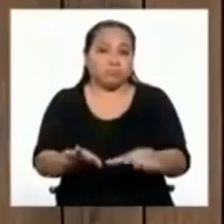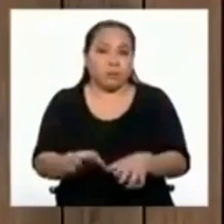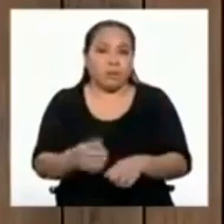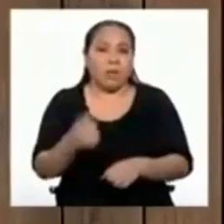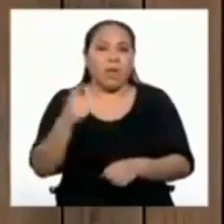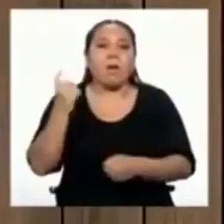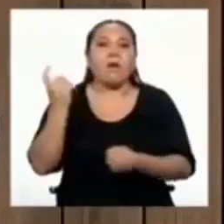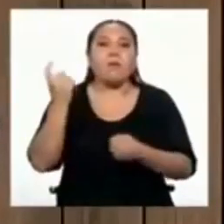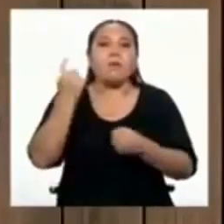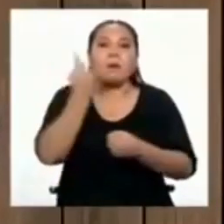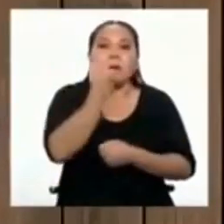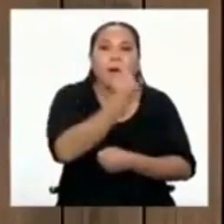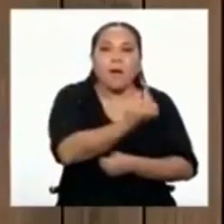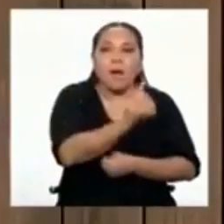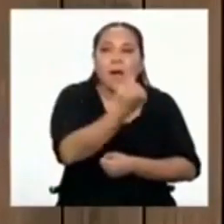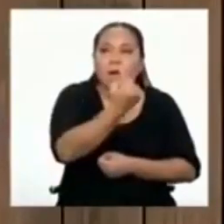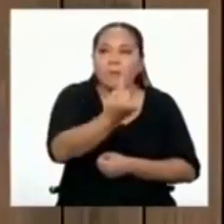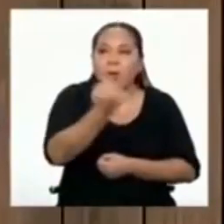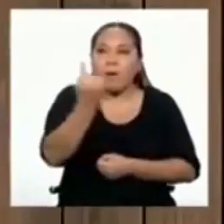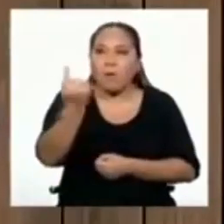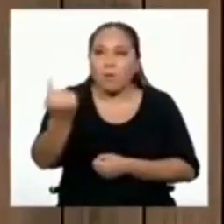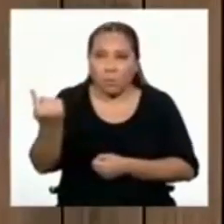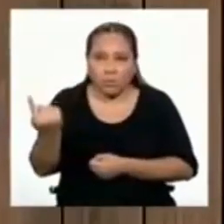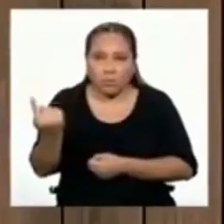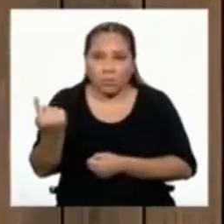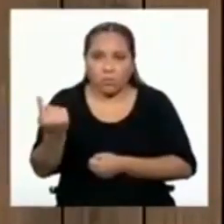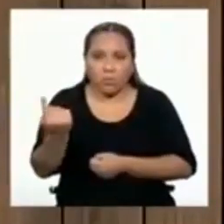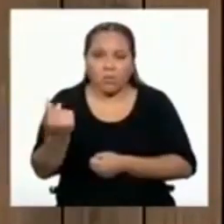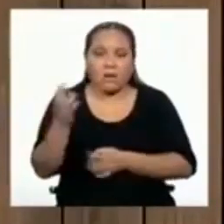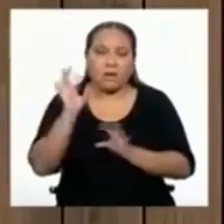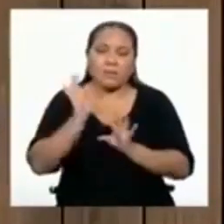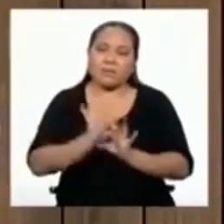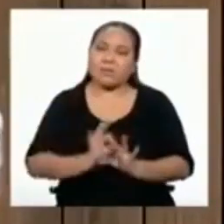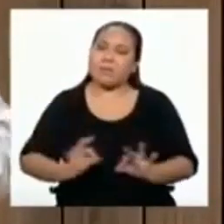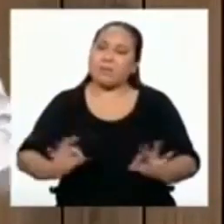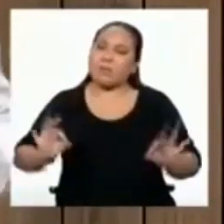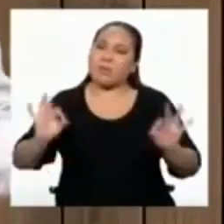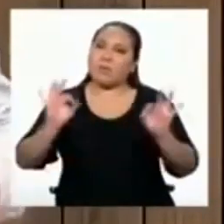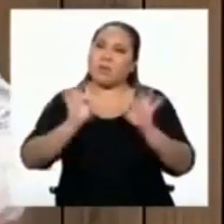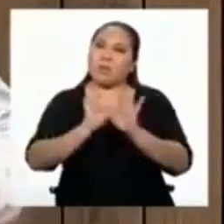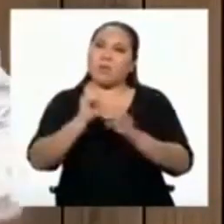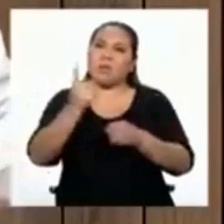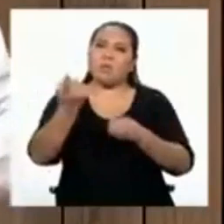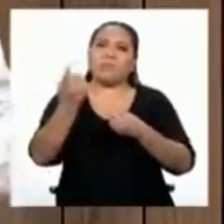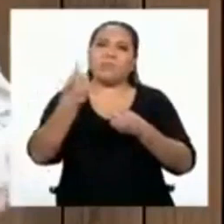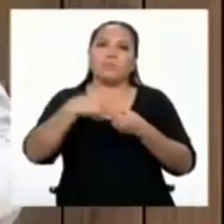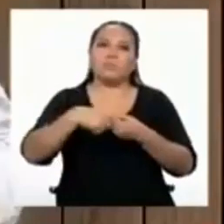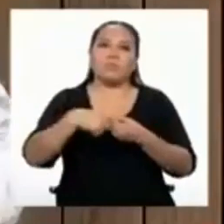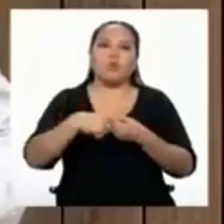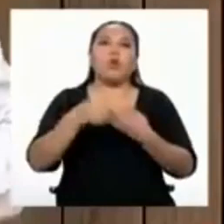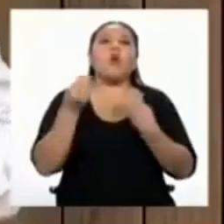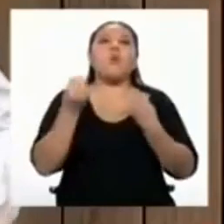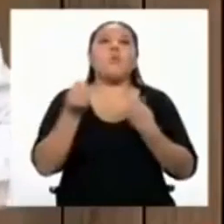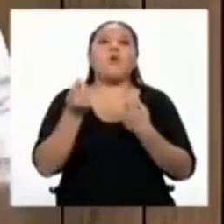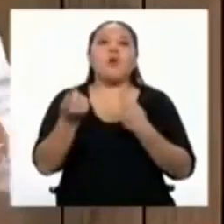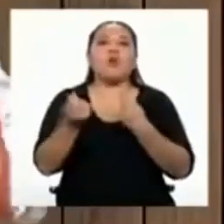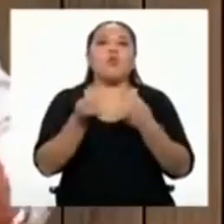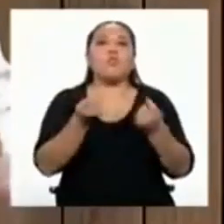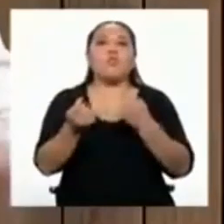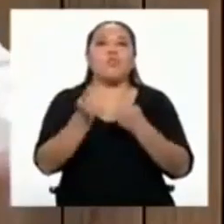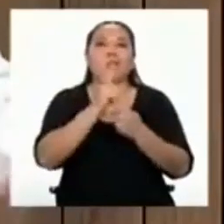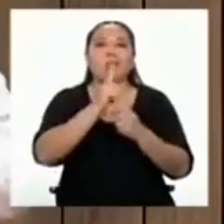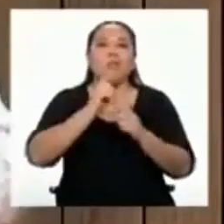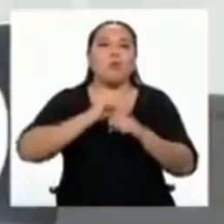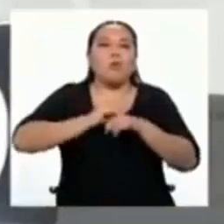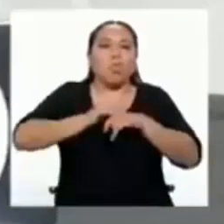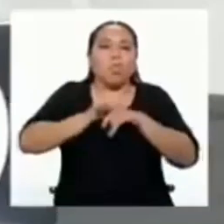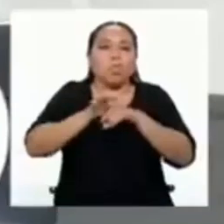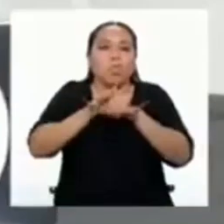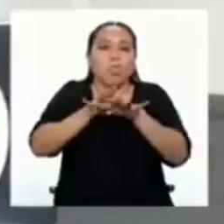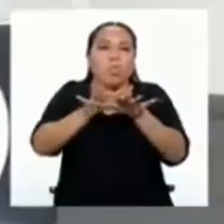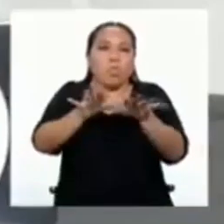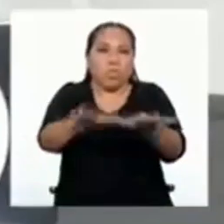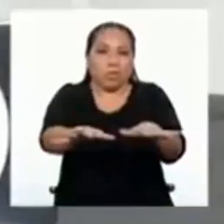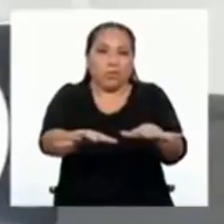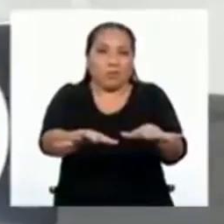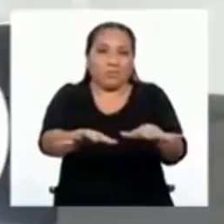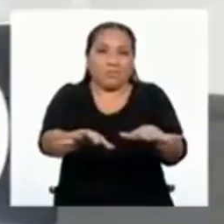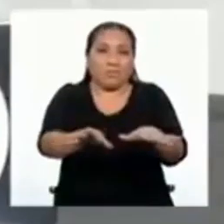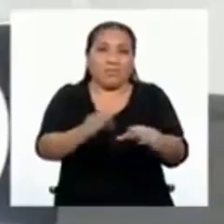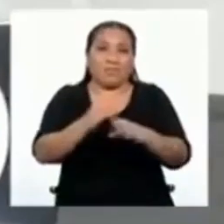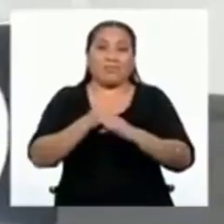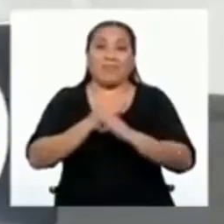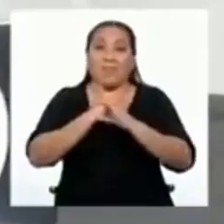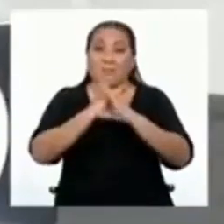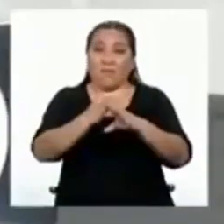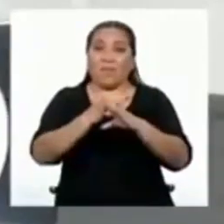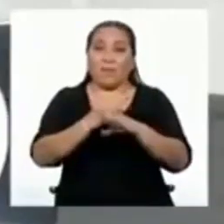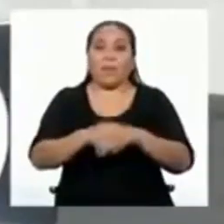participación de cada uno, de cada una, es muy importante en el control de la propagación de esta pandemia. Claro,